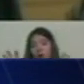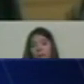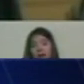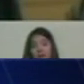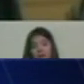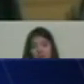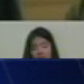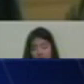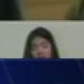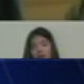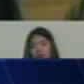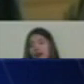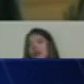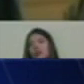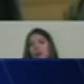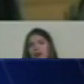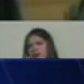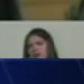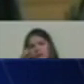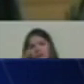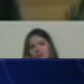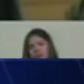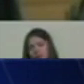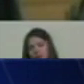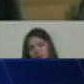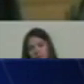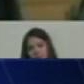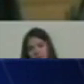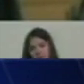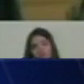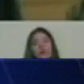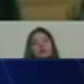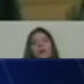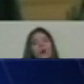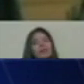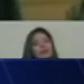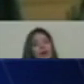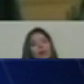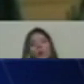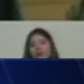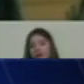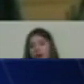rechazó los señalamientos de la ONU sobre posibles crímenes contra la humanidad en Venezuela.